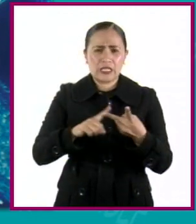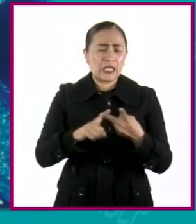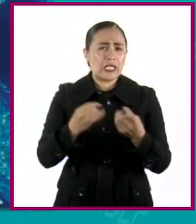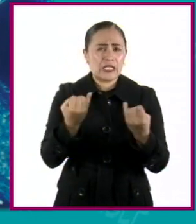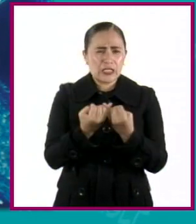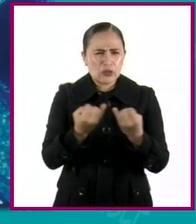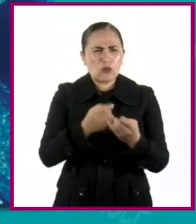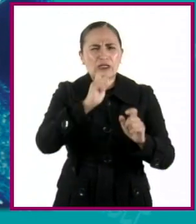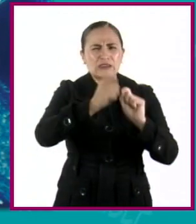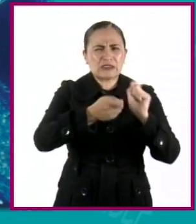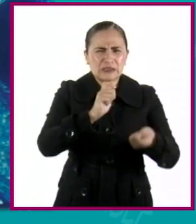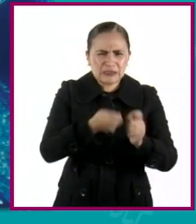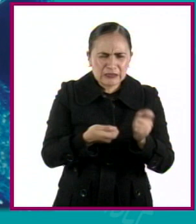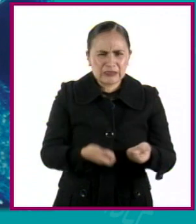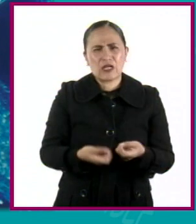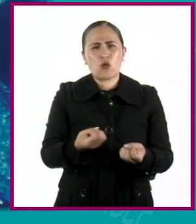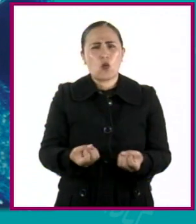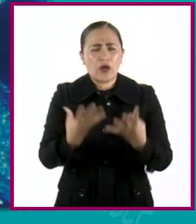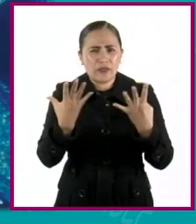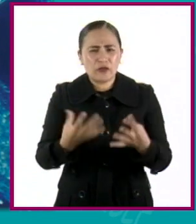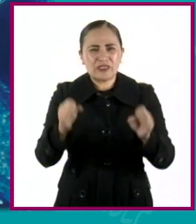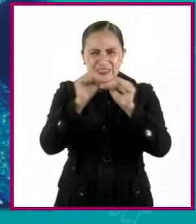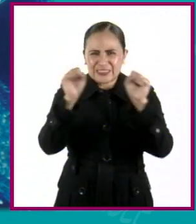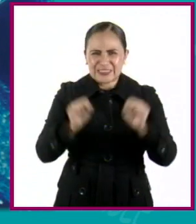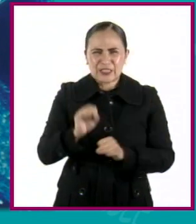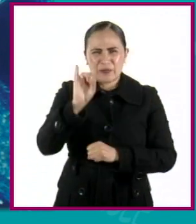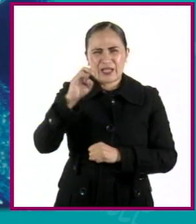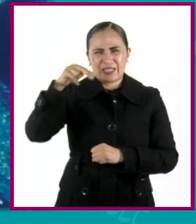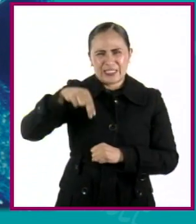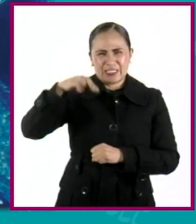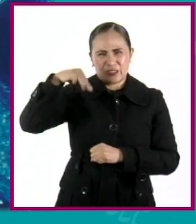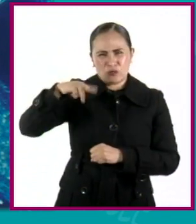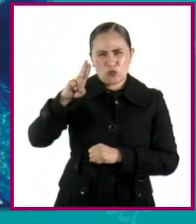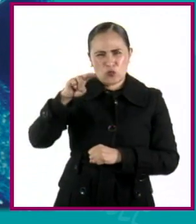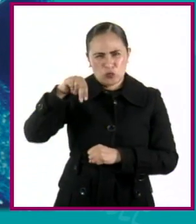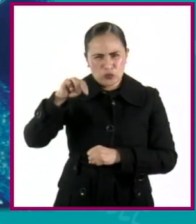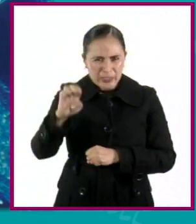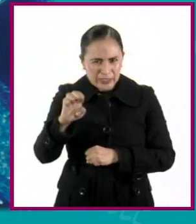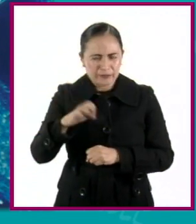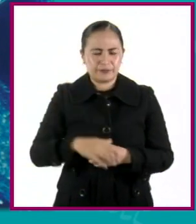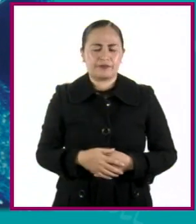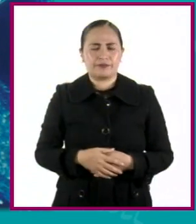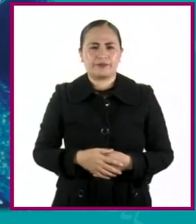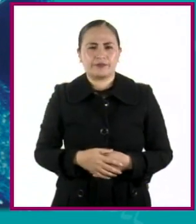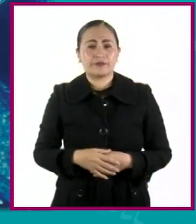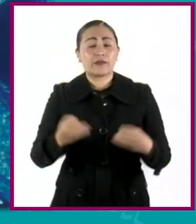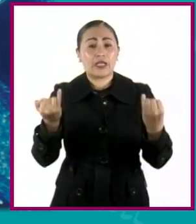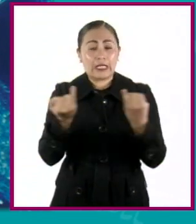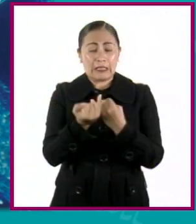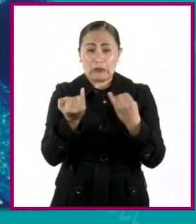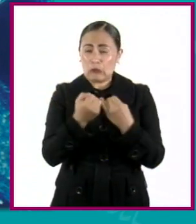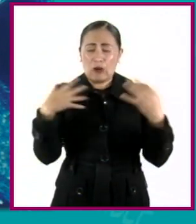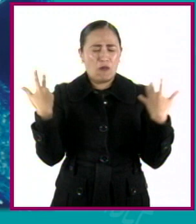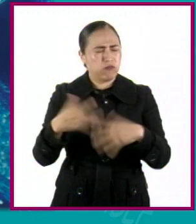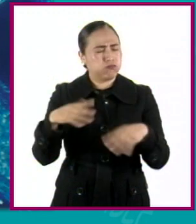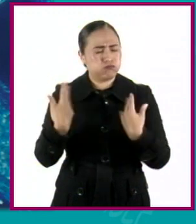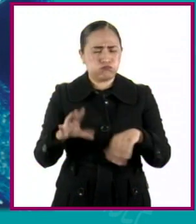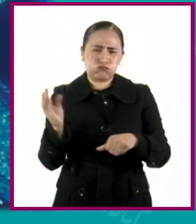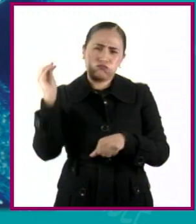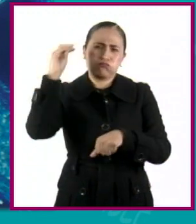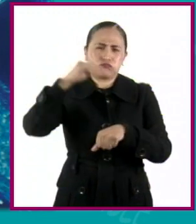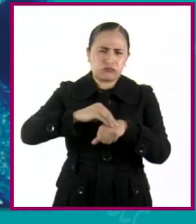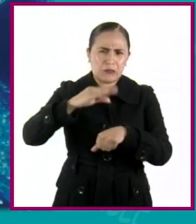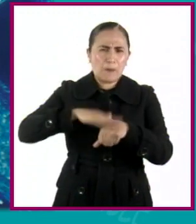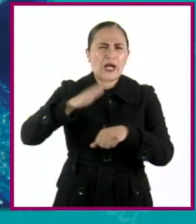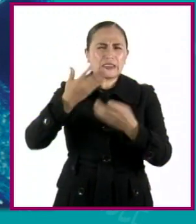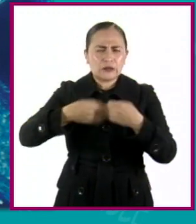los mecanismos del sistema inmune. Y bueno, una de las contribuciones más importantes de